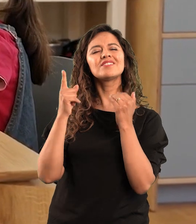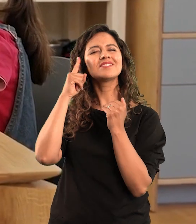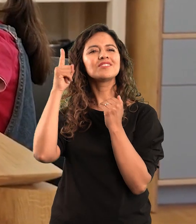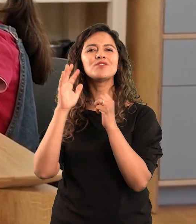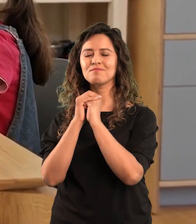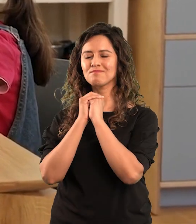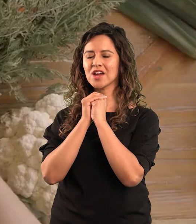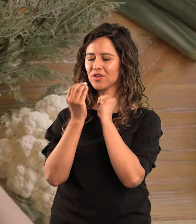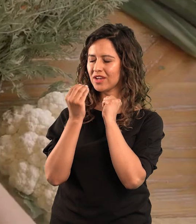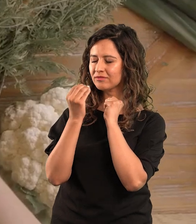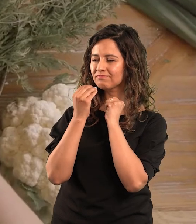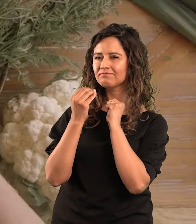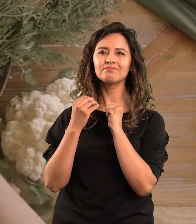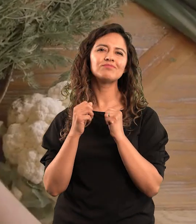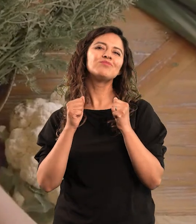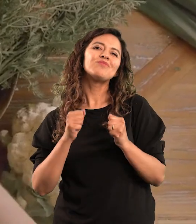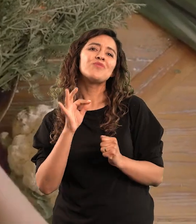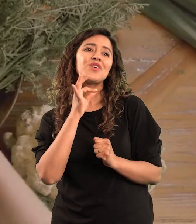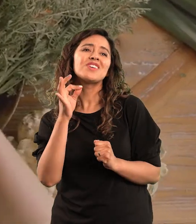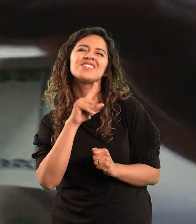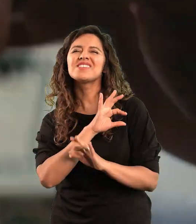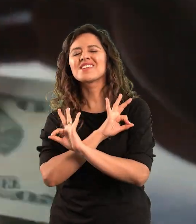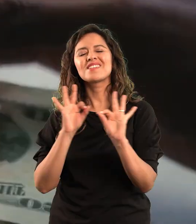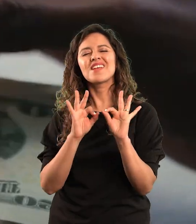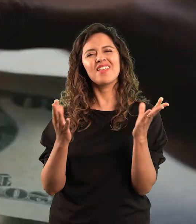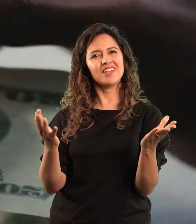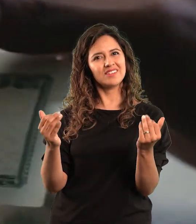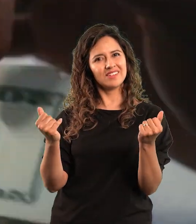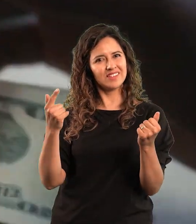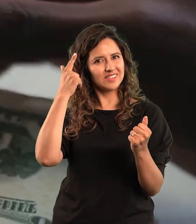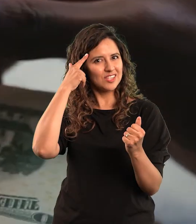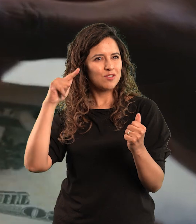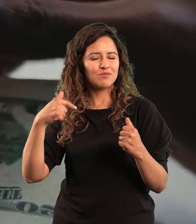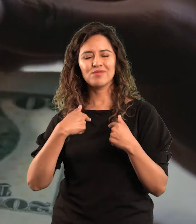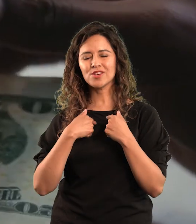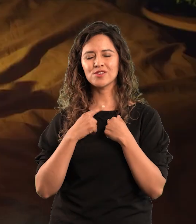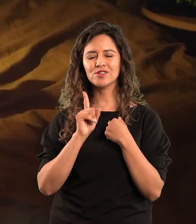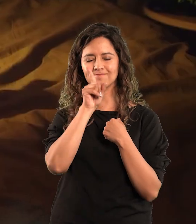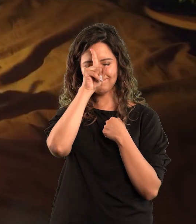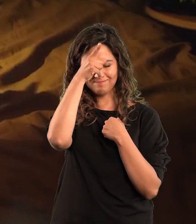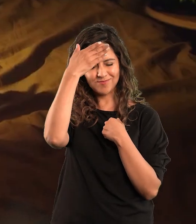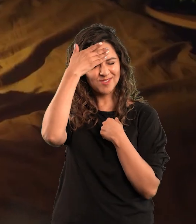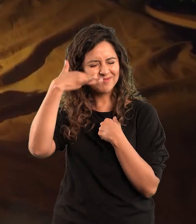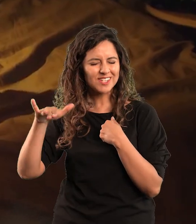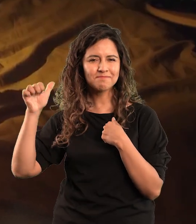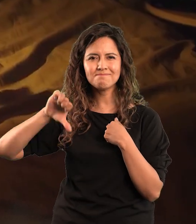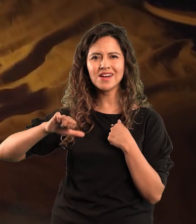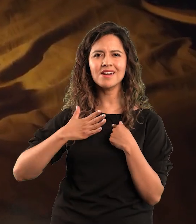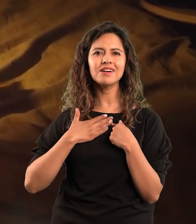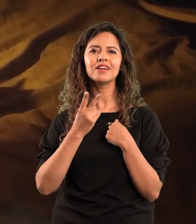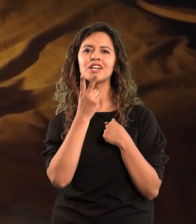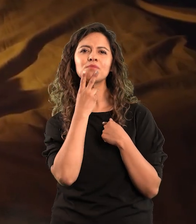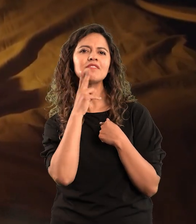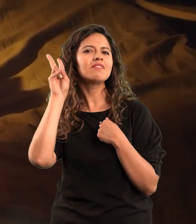familia en la hora de la comida. Puedo decir que nada me faltó. Sin embargo, en las comunidades y malas costumbres, mi vida fue